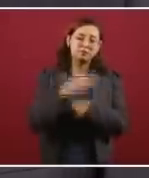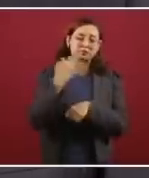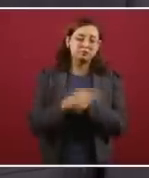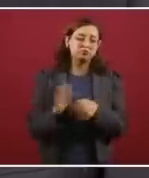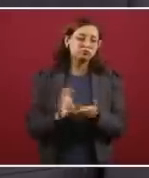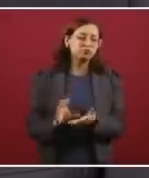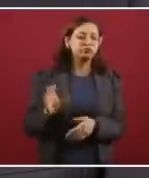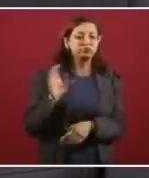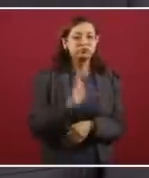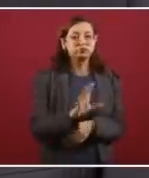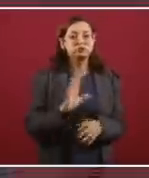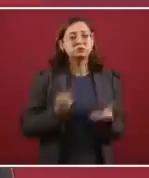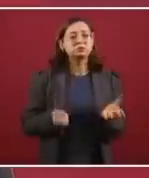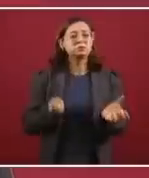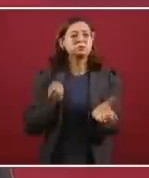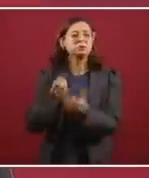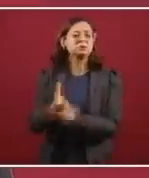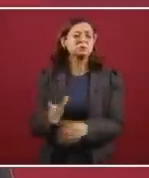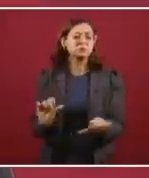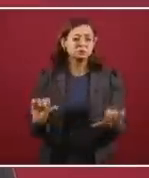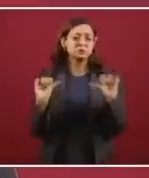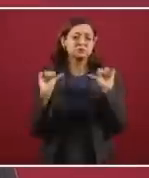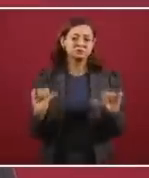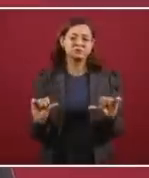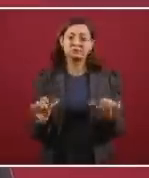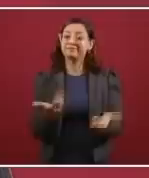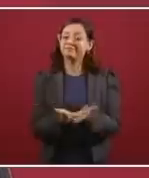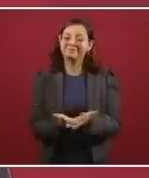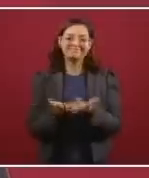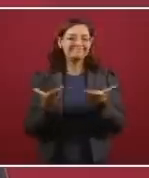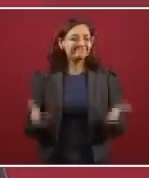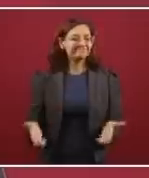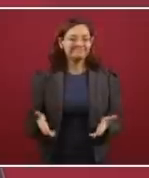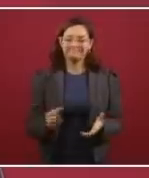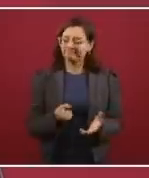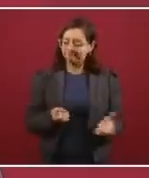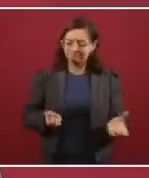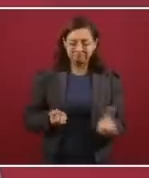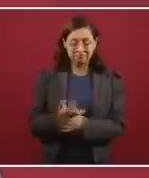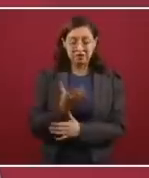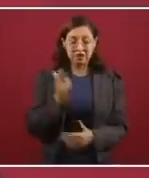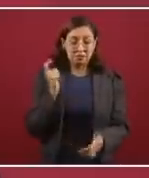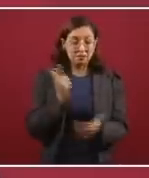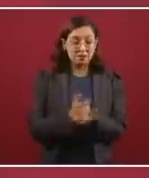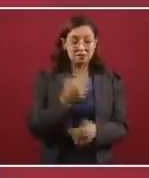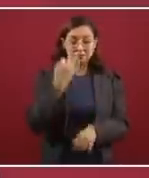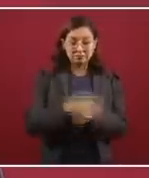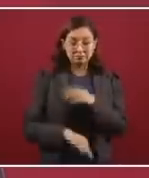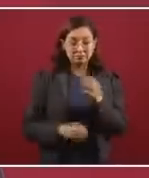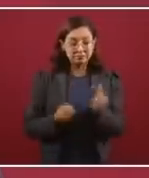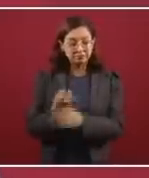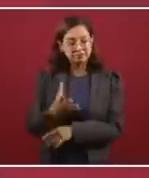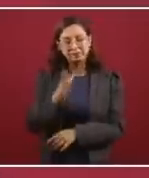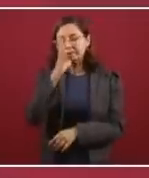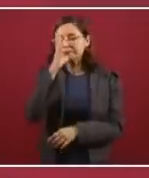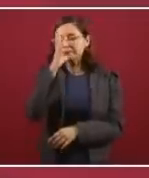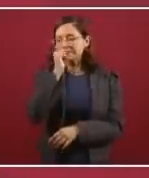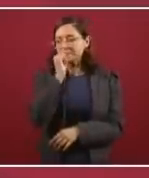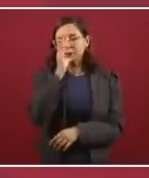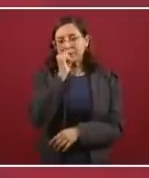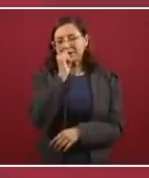Ahora no van a poder salir con fianza. Y eso que se